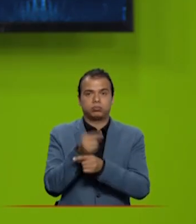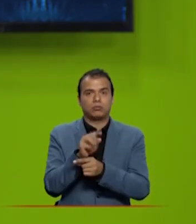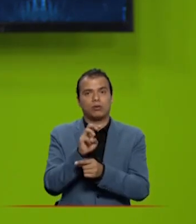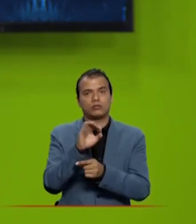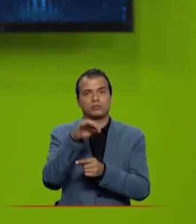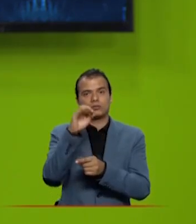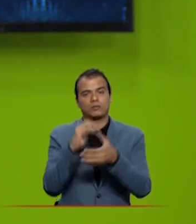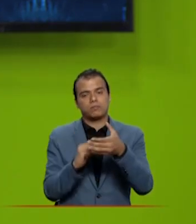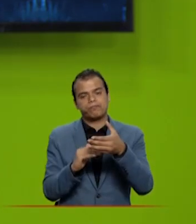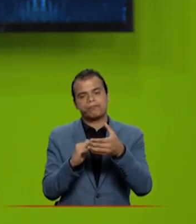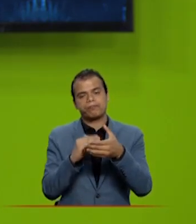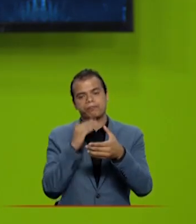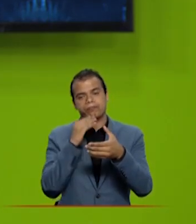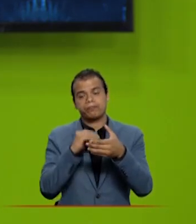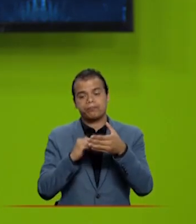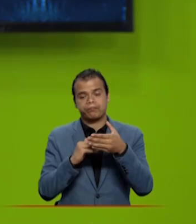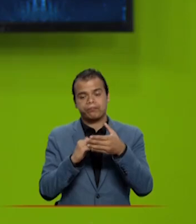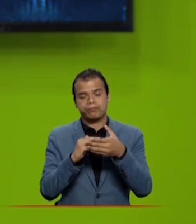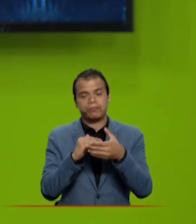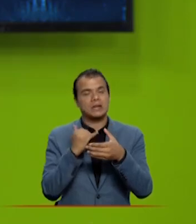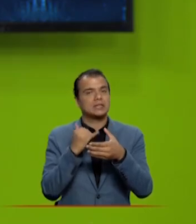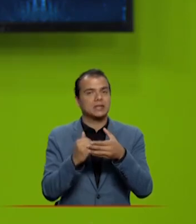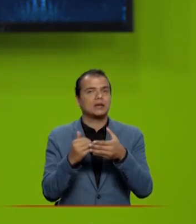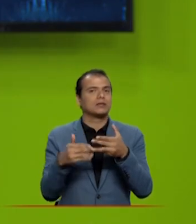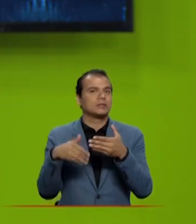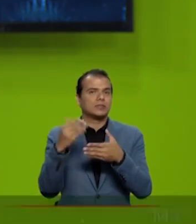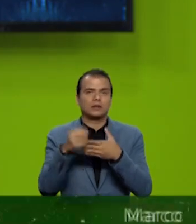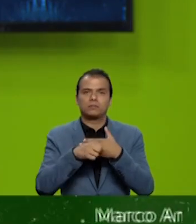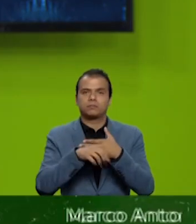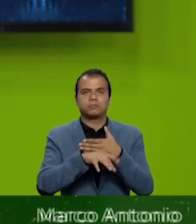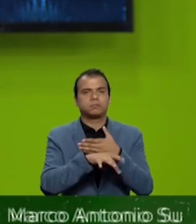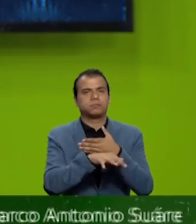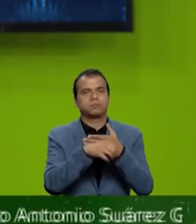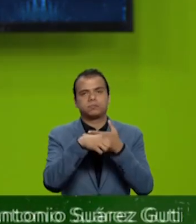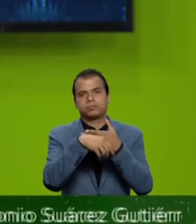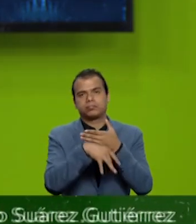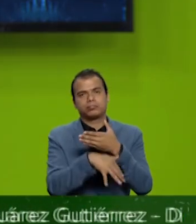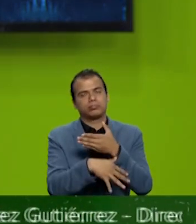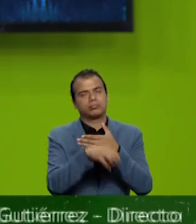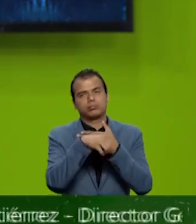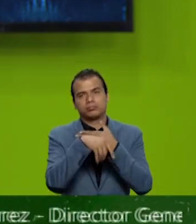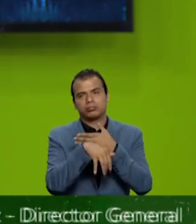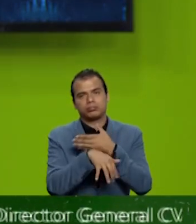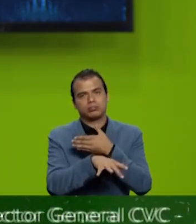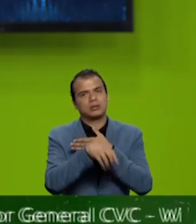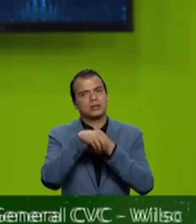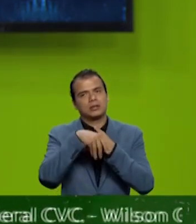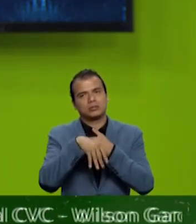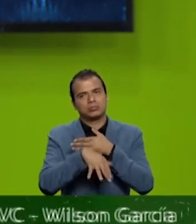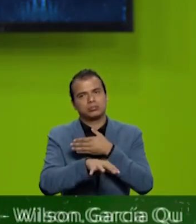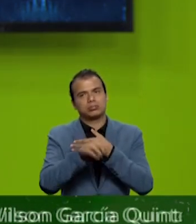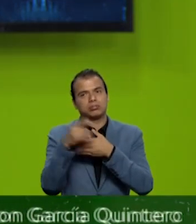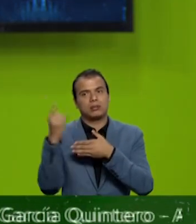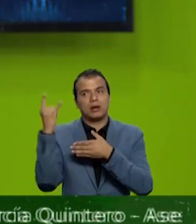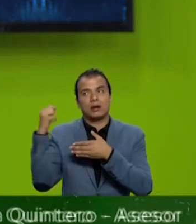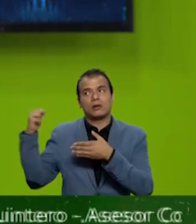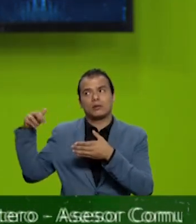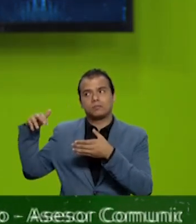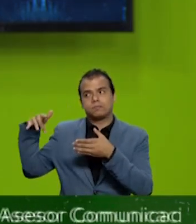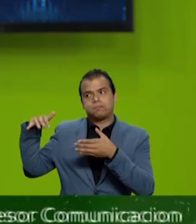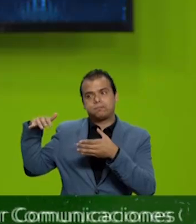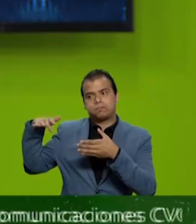eh tenga todo el la capacidad el volumen reservado para recibir todo lo que puede venir de exceso de